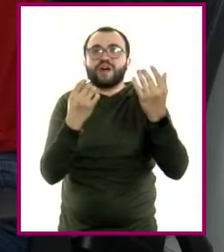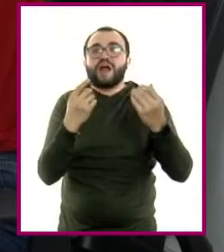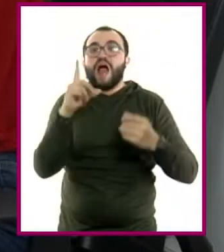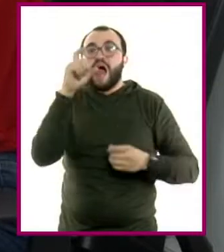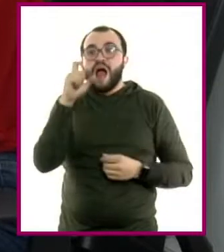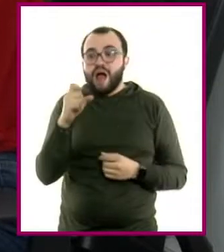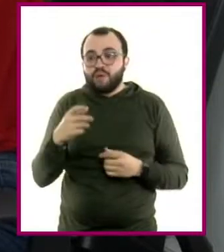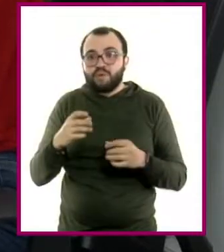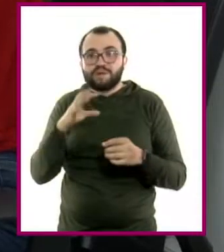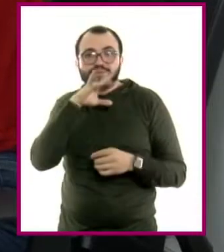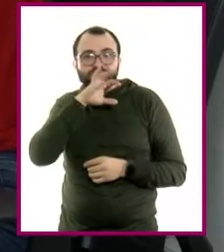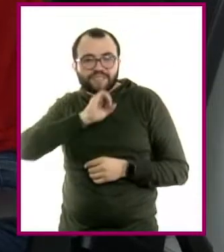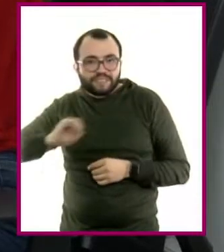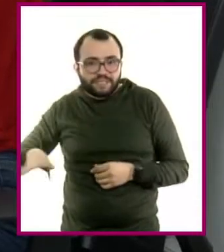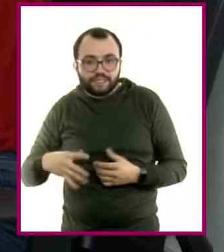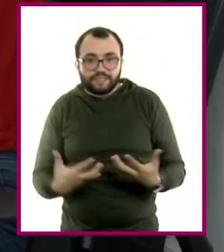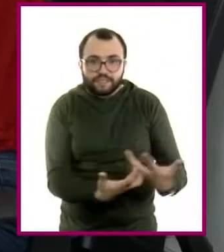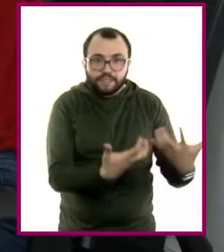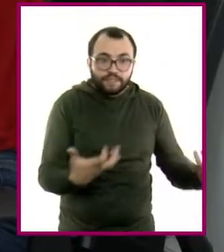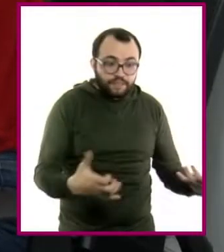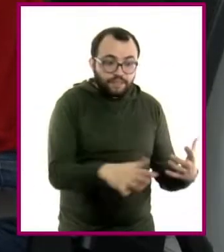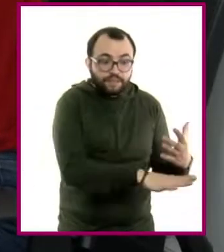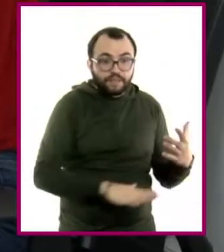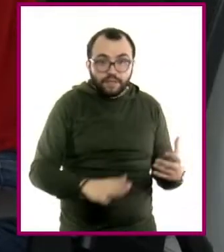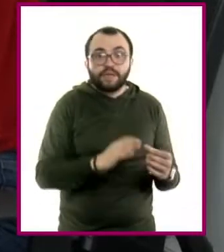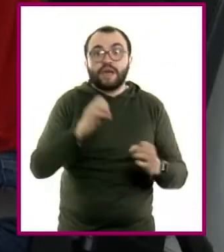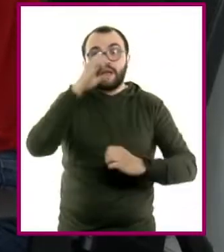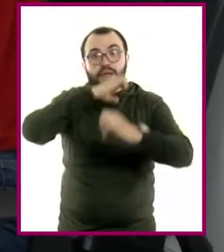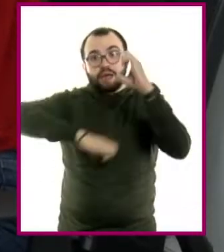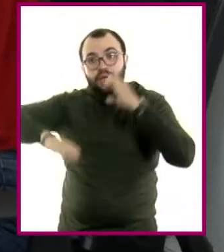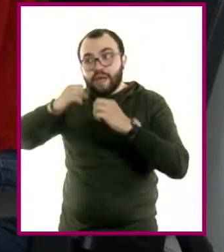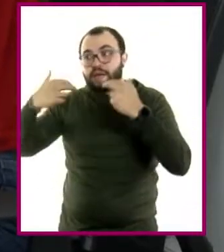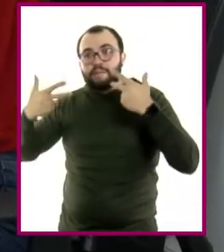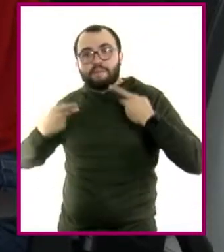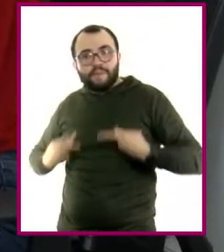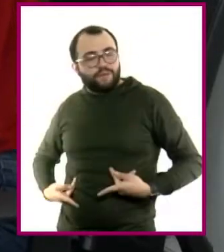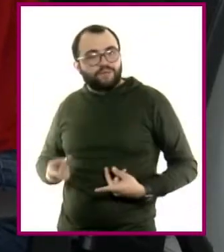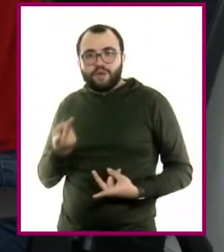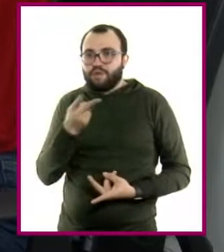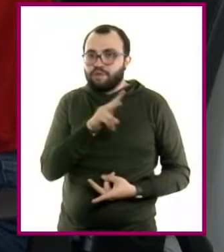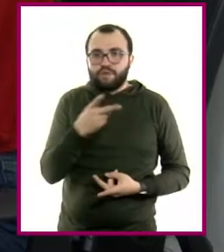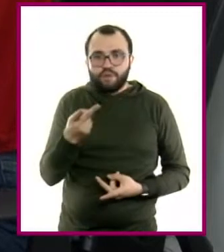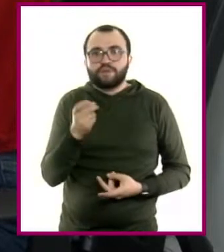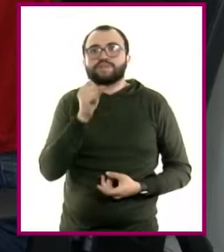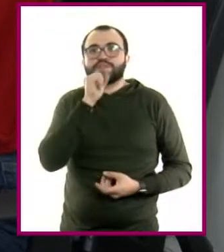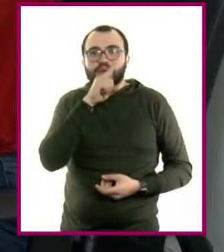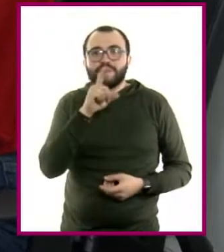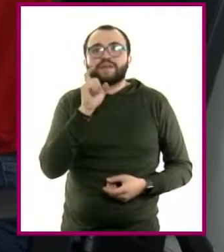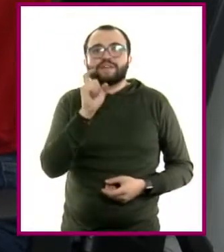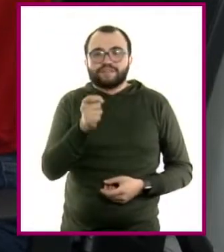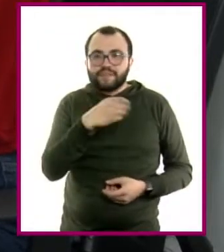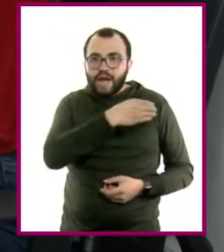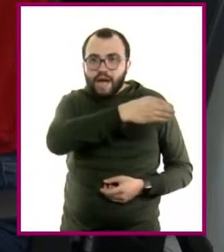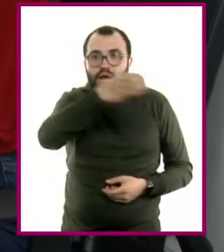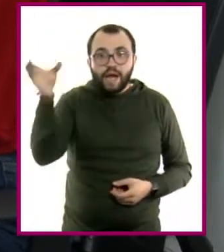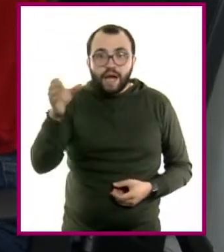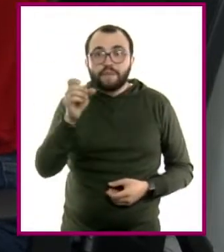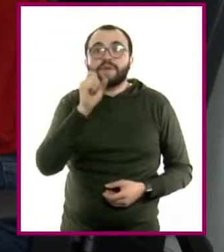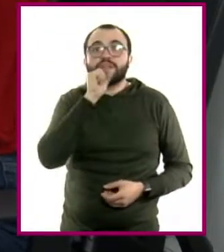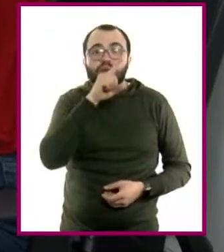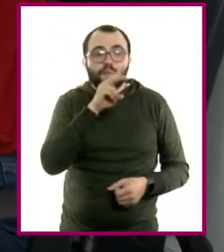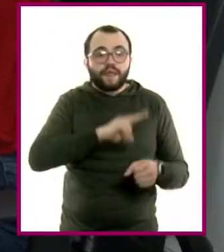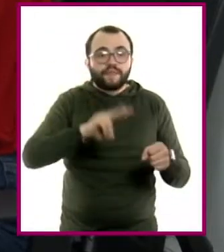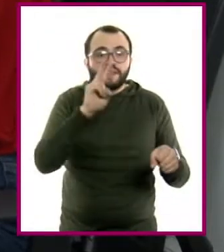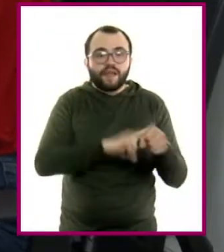los suelos y los residuos, tanto urbanos como industriales, sanitarios, agrícolas y ganaderos. También el deterioro del medio